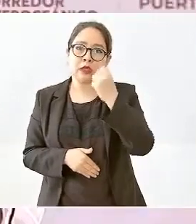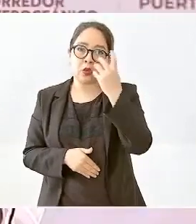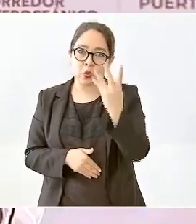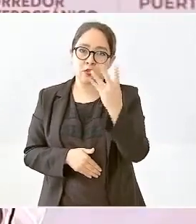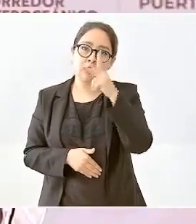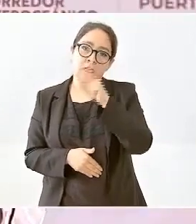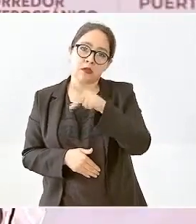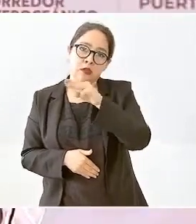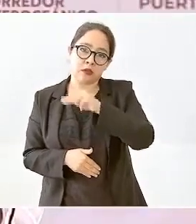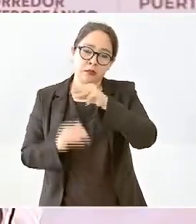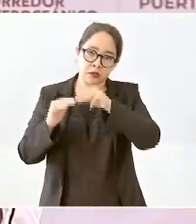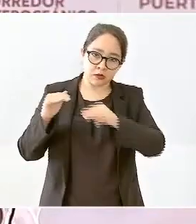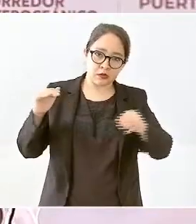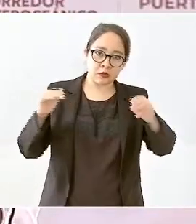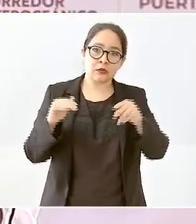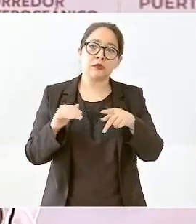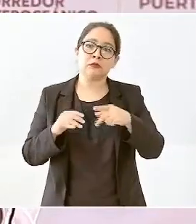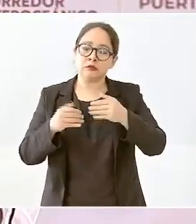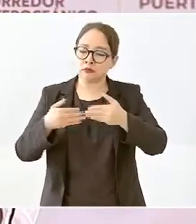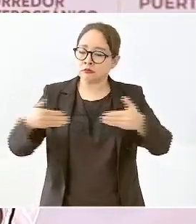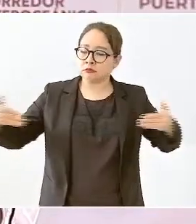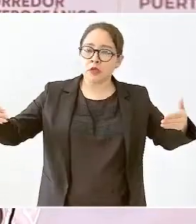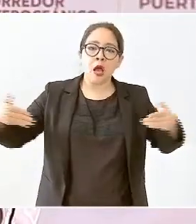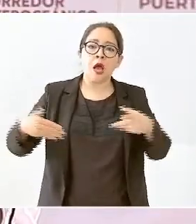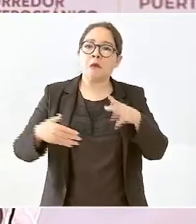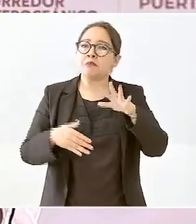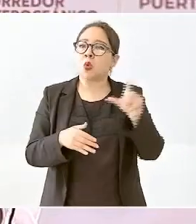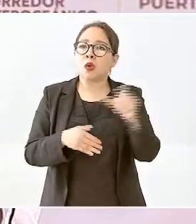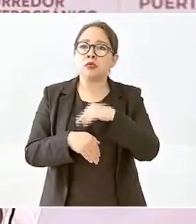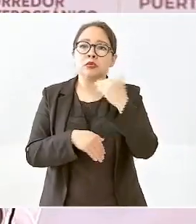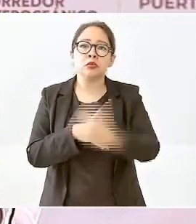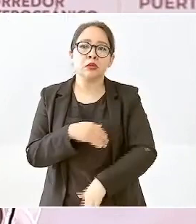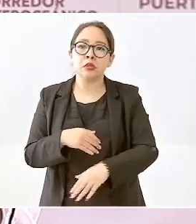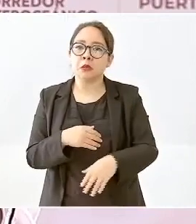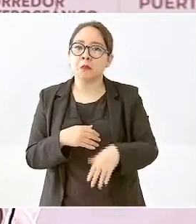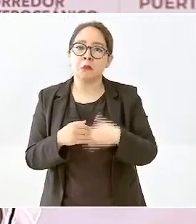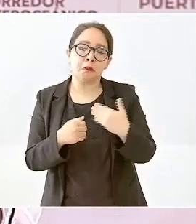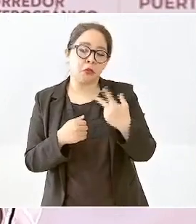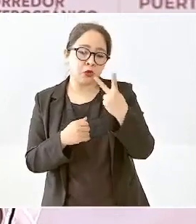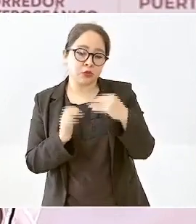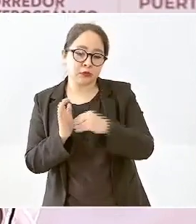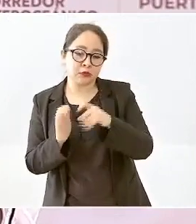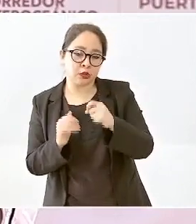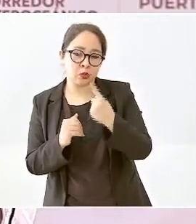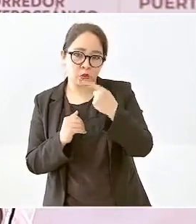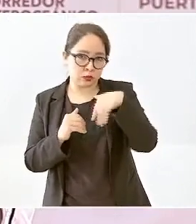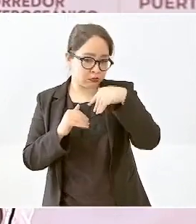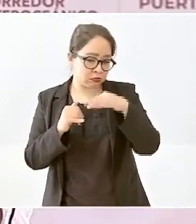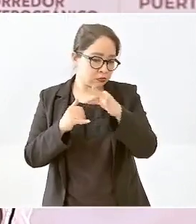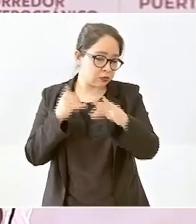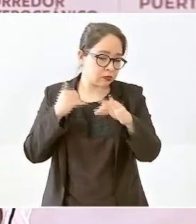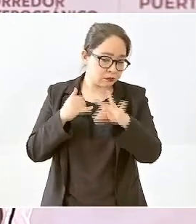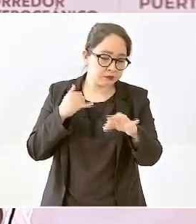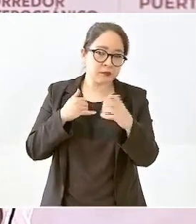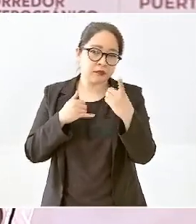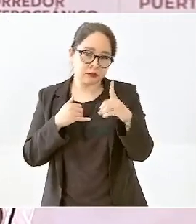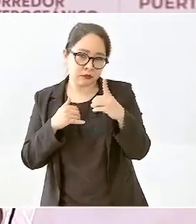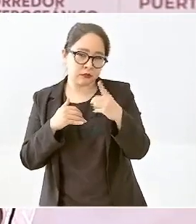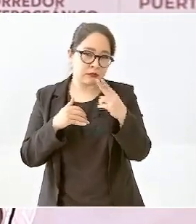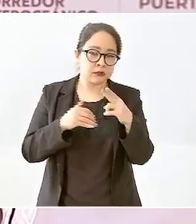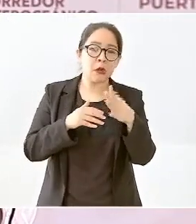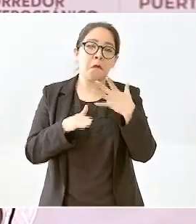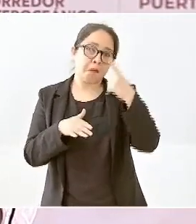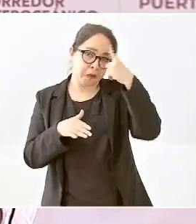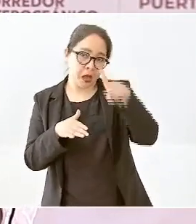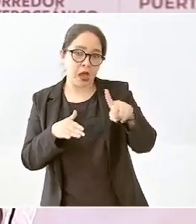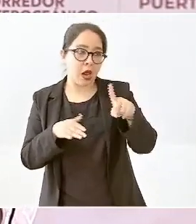kilómetros de vía rehabilitados, y se estima su conclusión a finales de este año para empezar a movilizar la carga de un océano